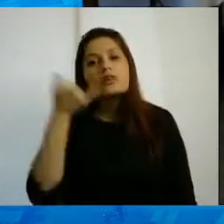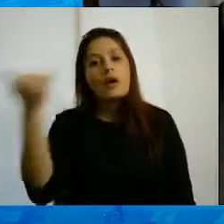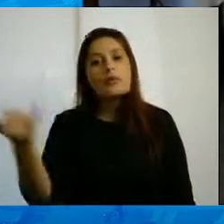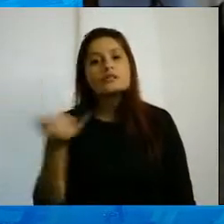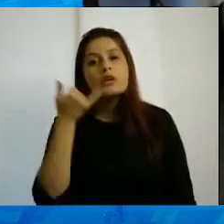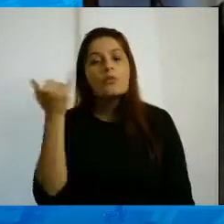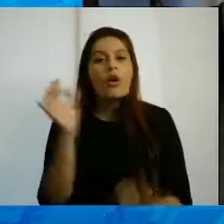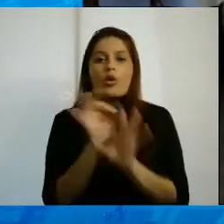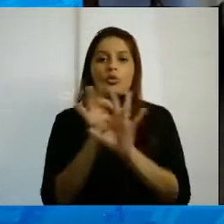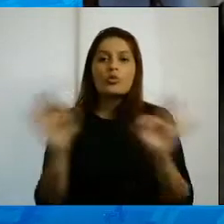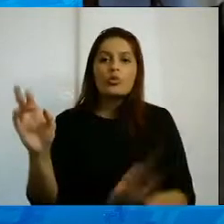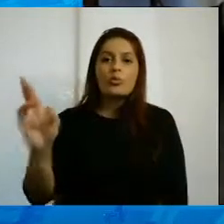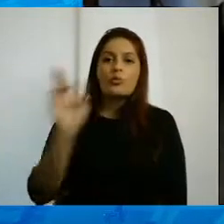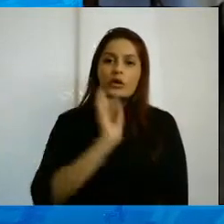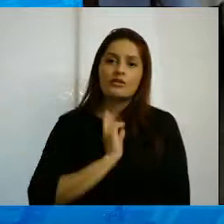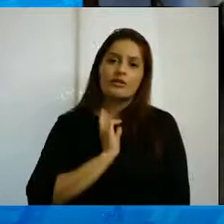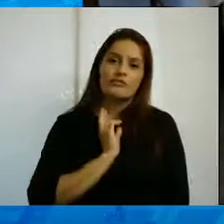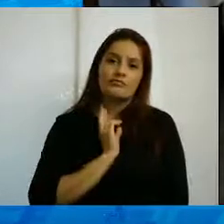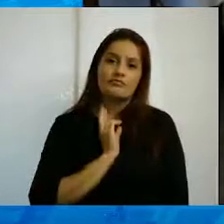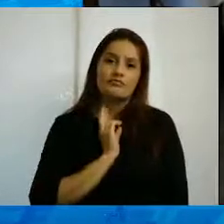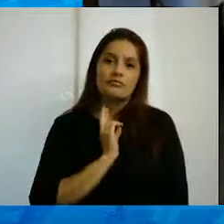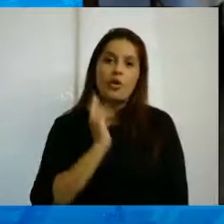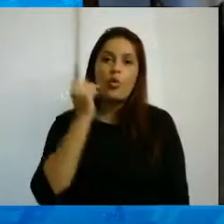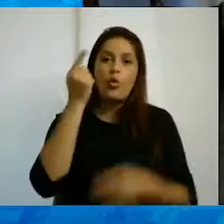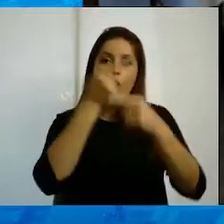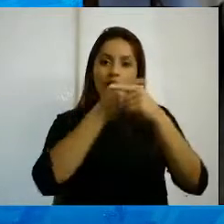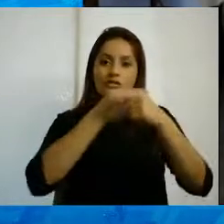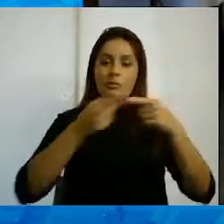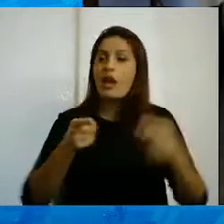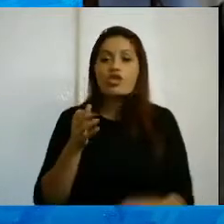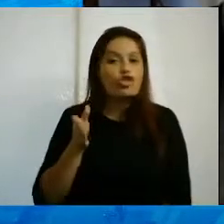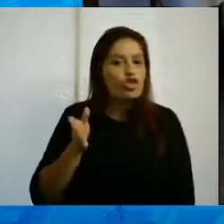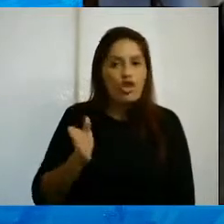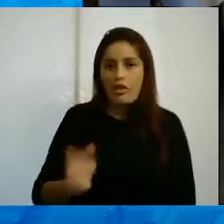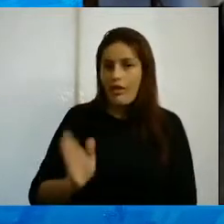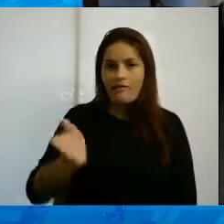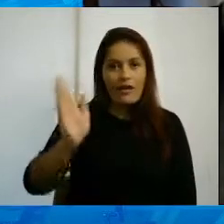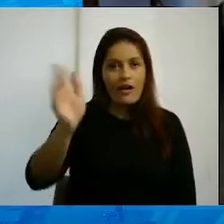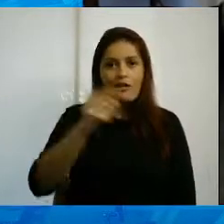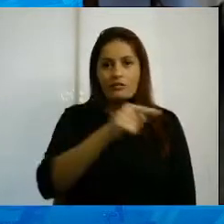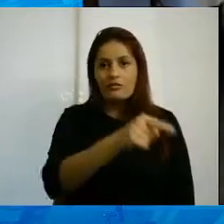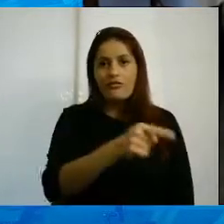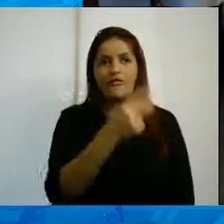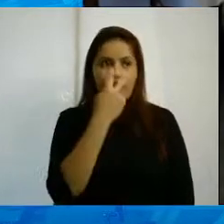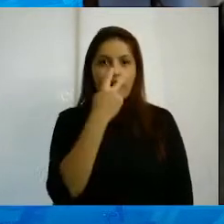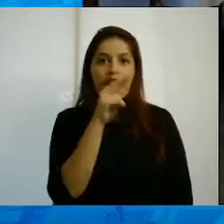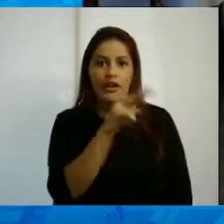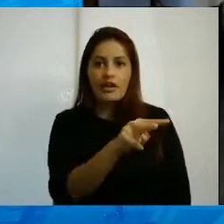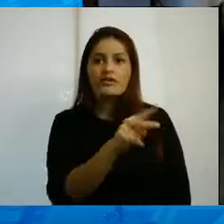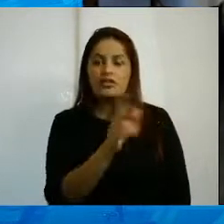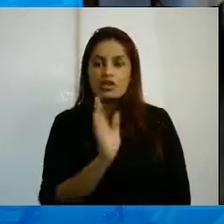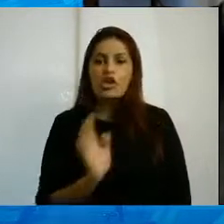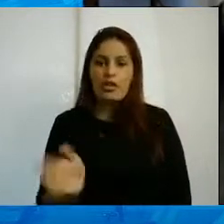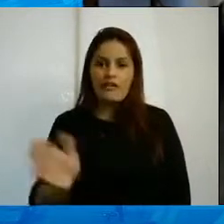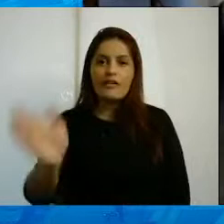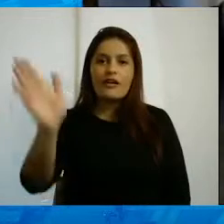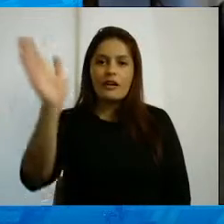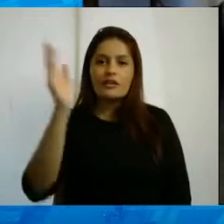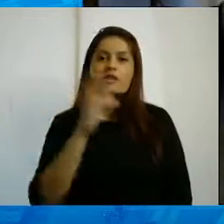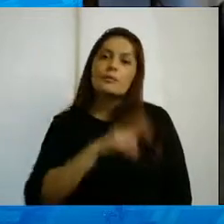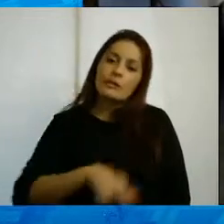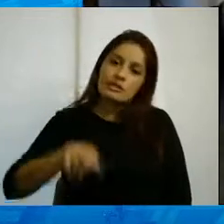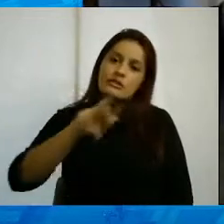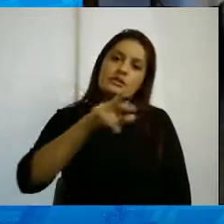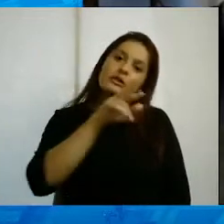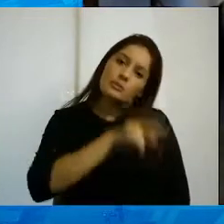tienen ningún tipo de solución. Esto pasó más de una semana y todavía hoy en día podemos ver flamear y que eso se va a repetir en